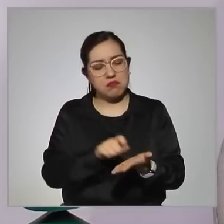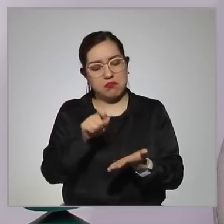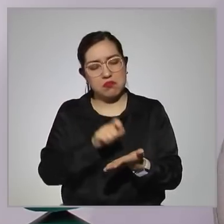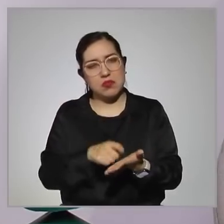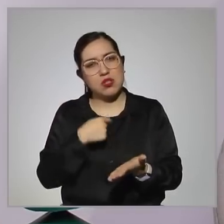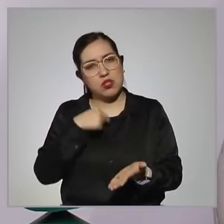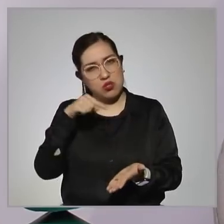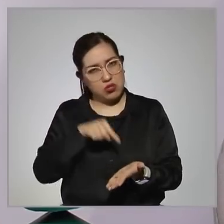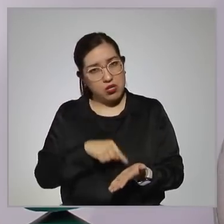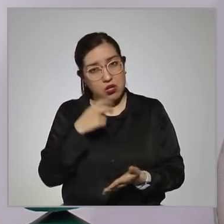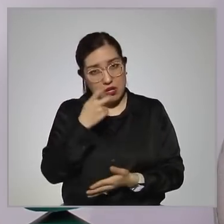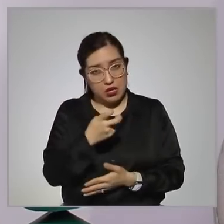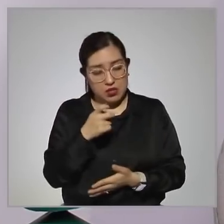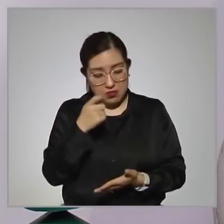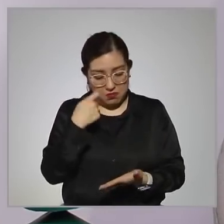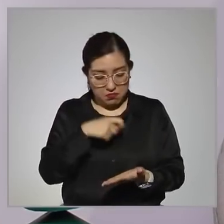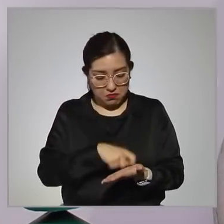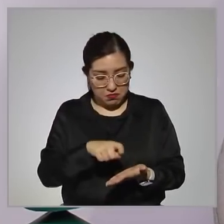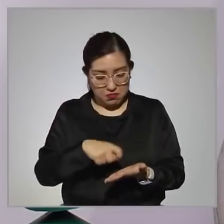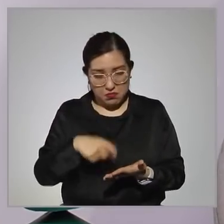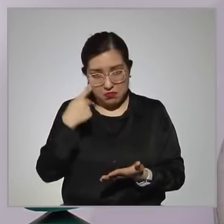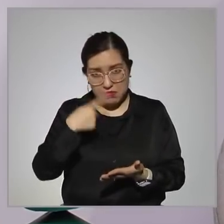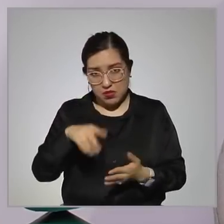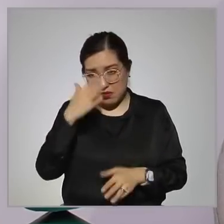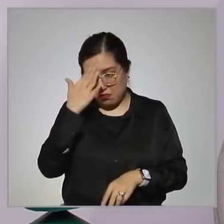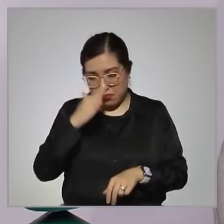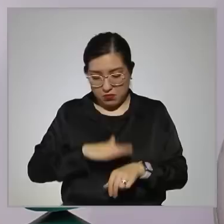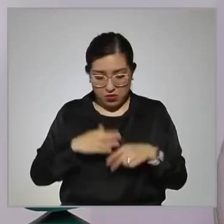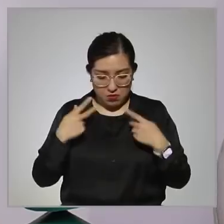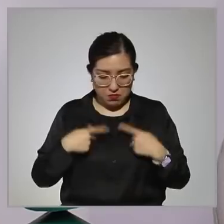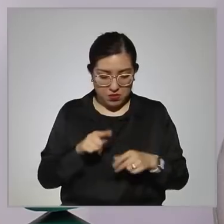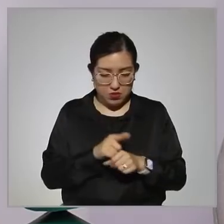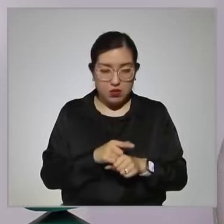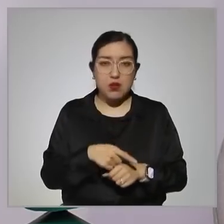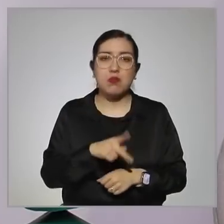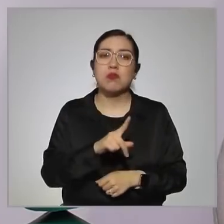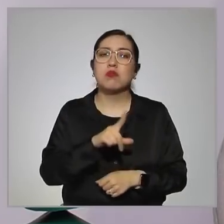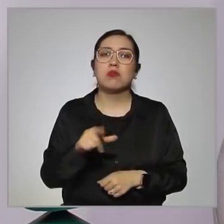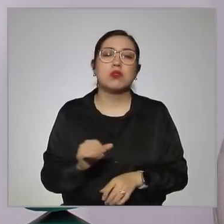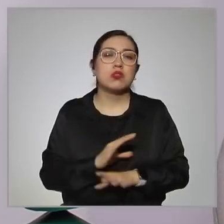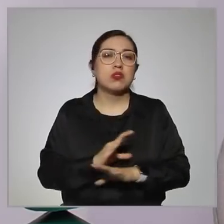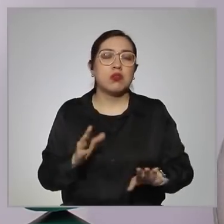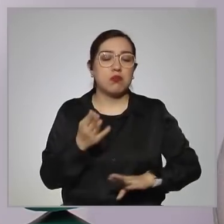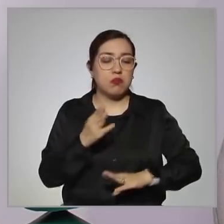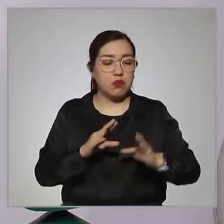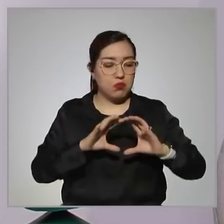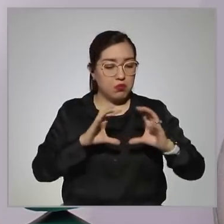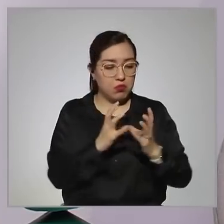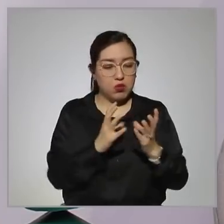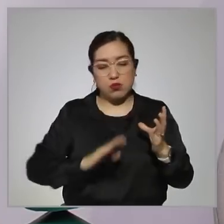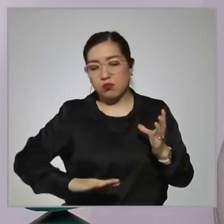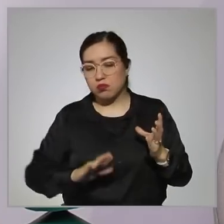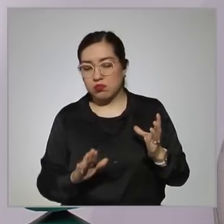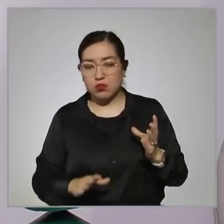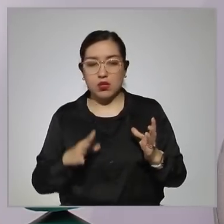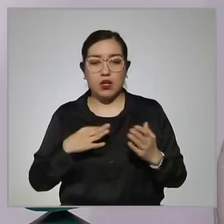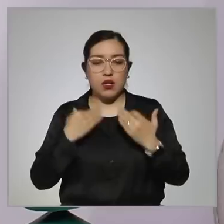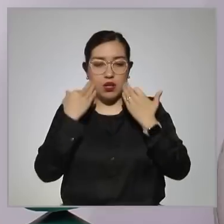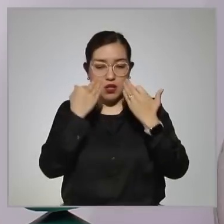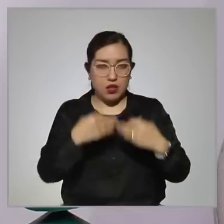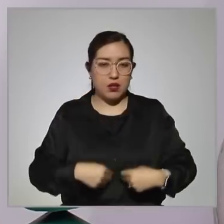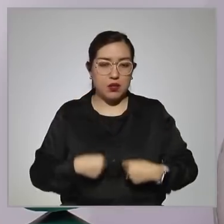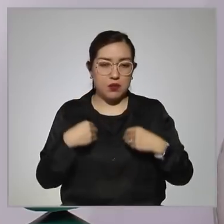esa escritura queda no solamente para reflexión personal, sino cuando ya no estemos en este mundo, dejamos un testimonio de vida